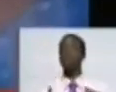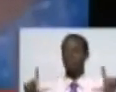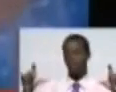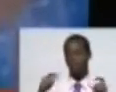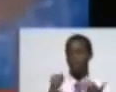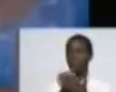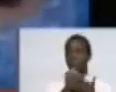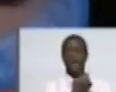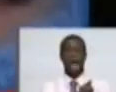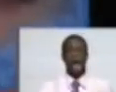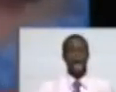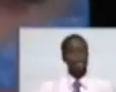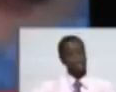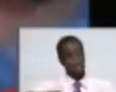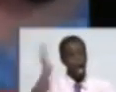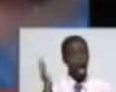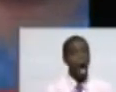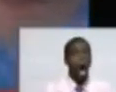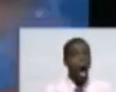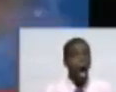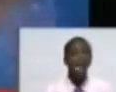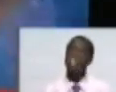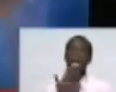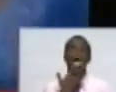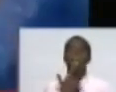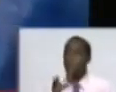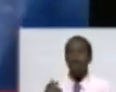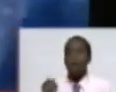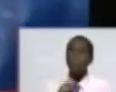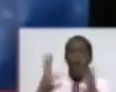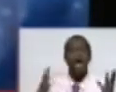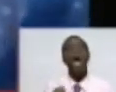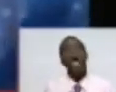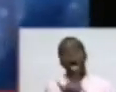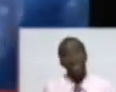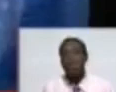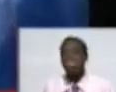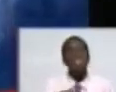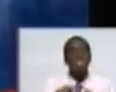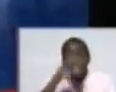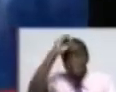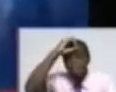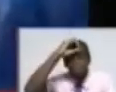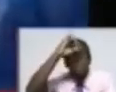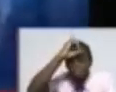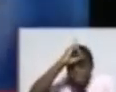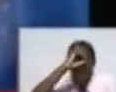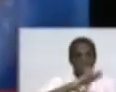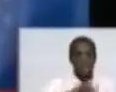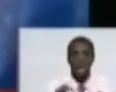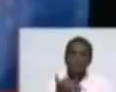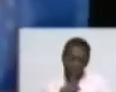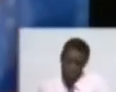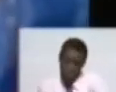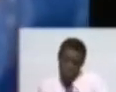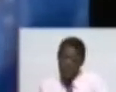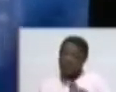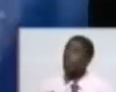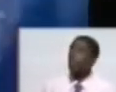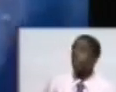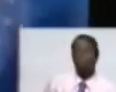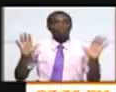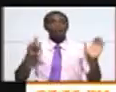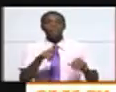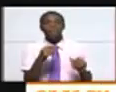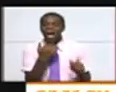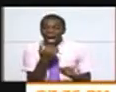foto. Ah, y si el niño se hubiese explotado, ese niño no sabe nada. Ese niño cualquiera lo engaña hasta con 100 bolívares, porque ese niño ni siquiera ni